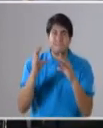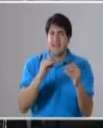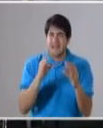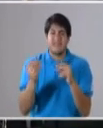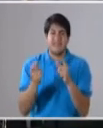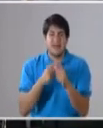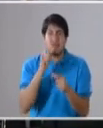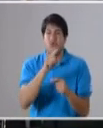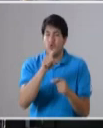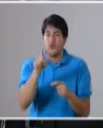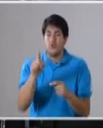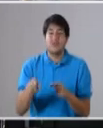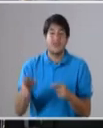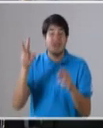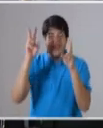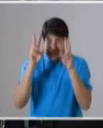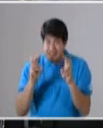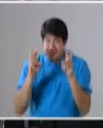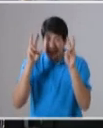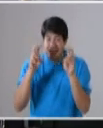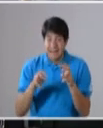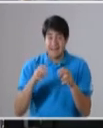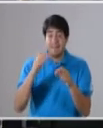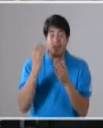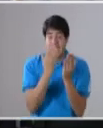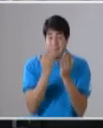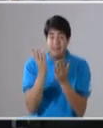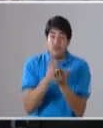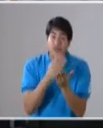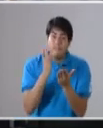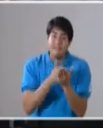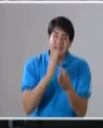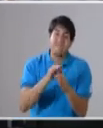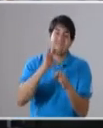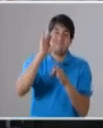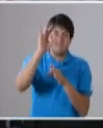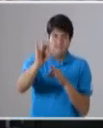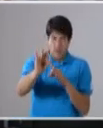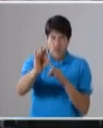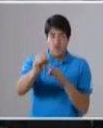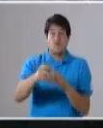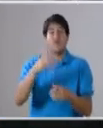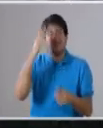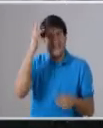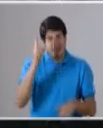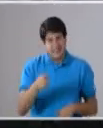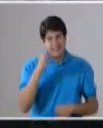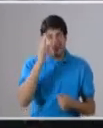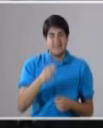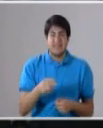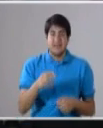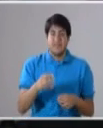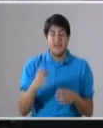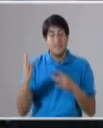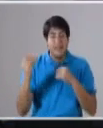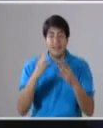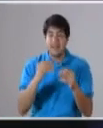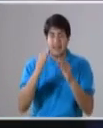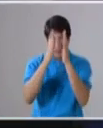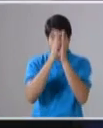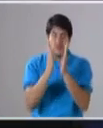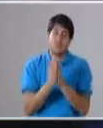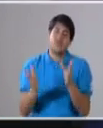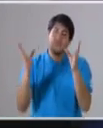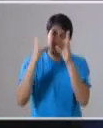ustedes el tema escatológico que siempre abordamos los días domingos en la noche, que se puede ver desde varias